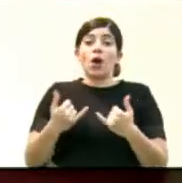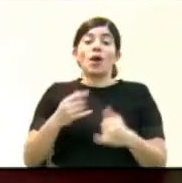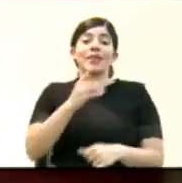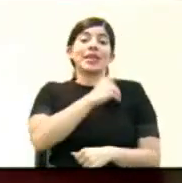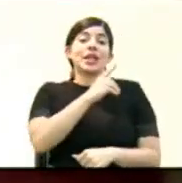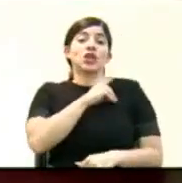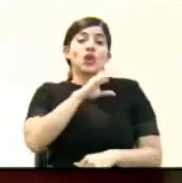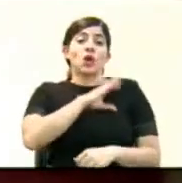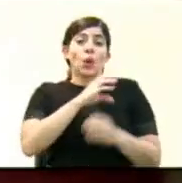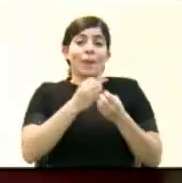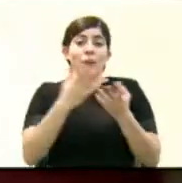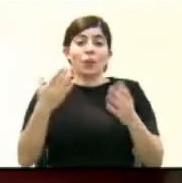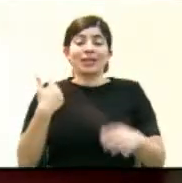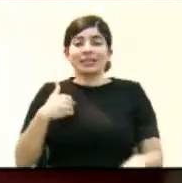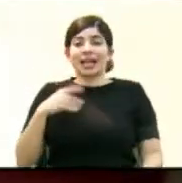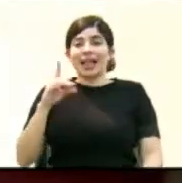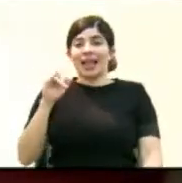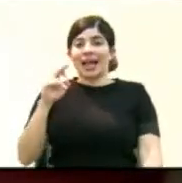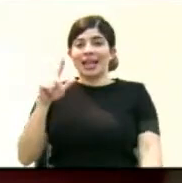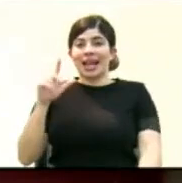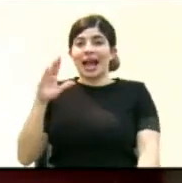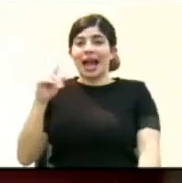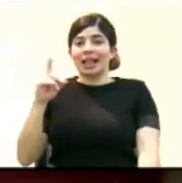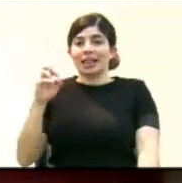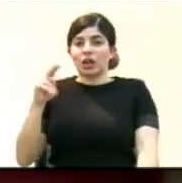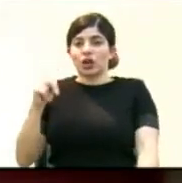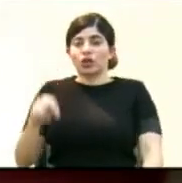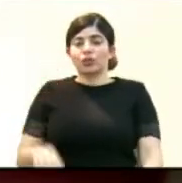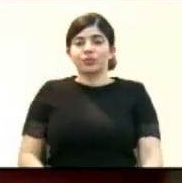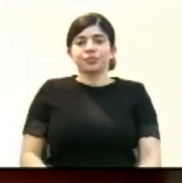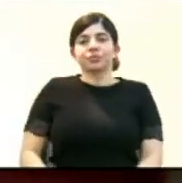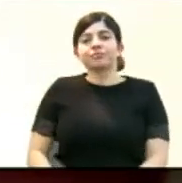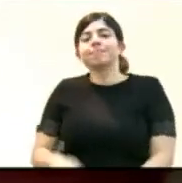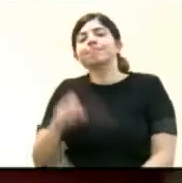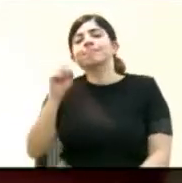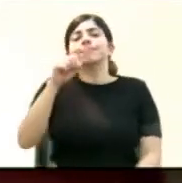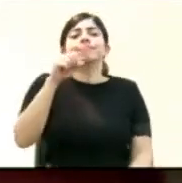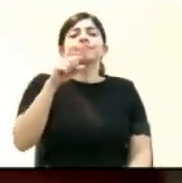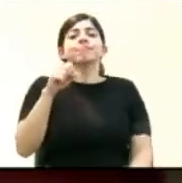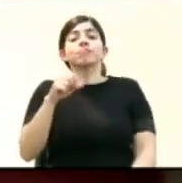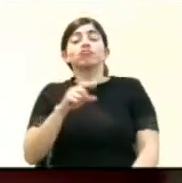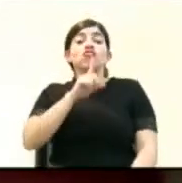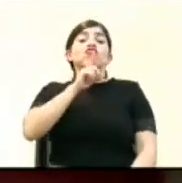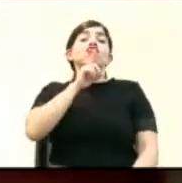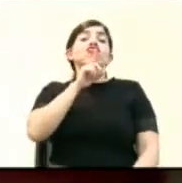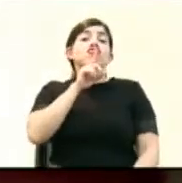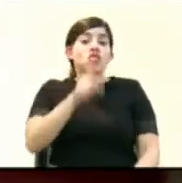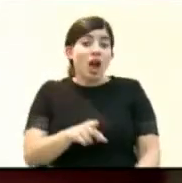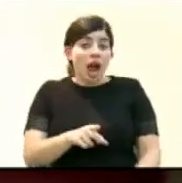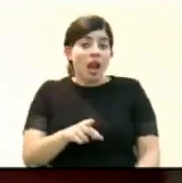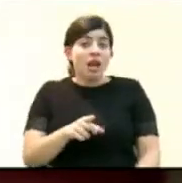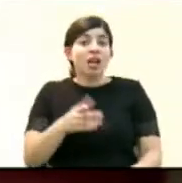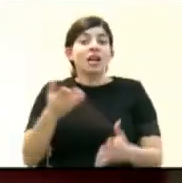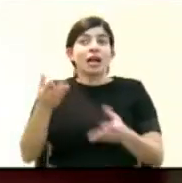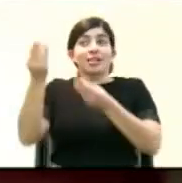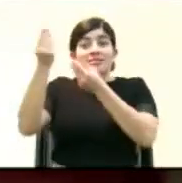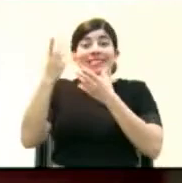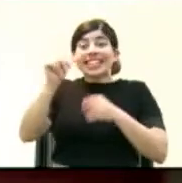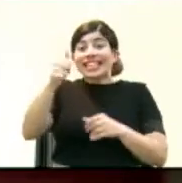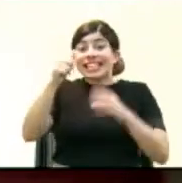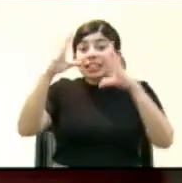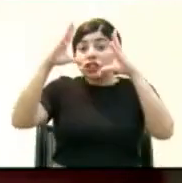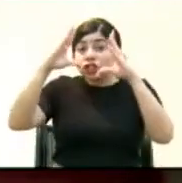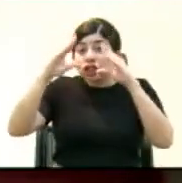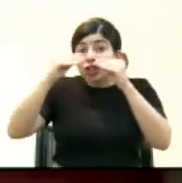director de la Fuerza Pública, el señor Daniel Calderón. Sí, bueno, es una realidad. Los reportes después de las 10 de